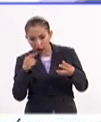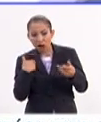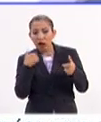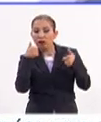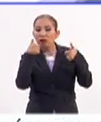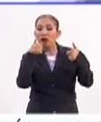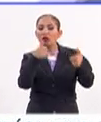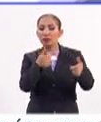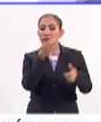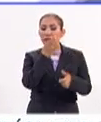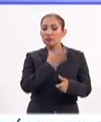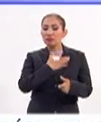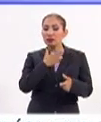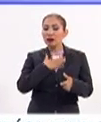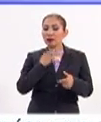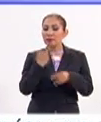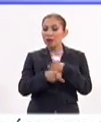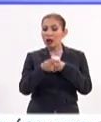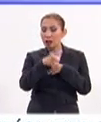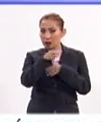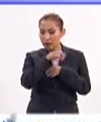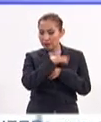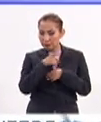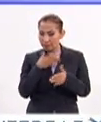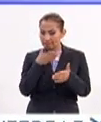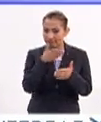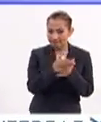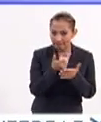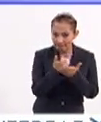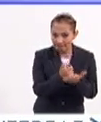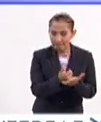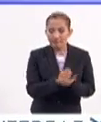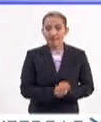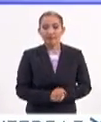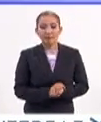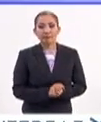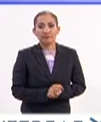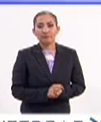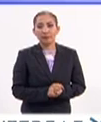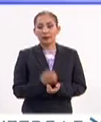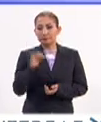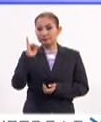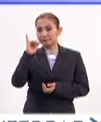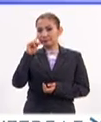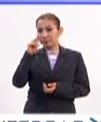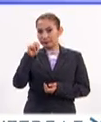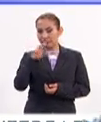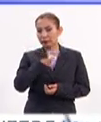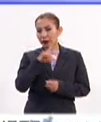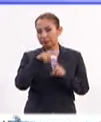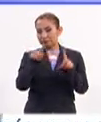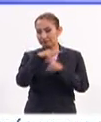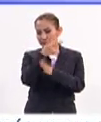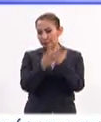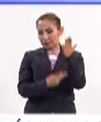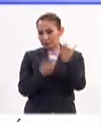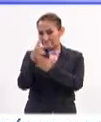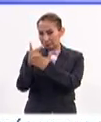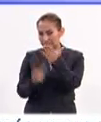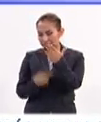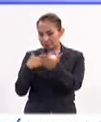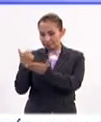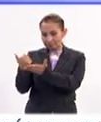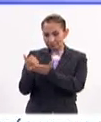que nos está alarmando y obviamente es donde tenemos que atender. En el Politécnico tenemos diversos programas los cuales